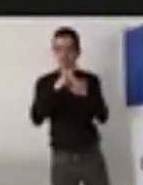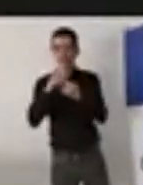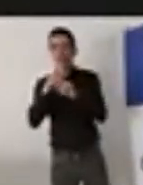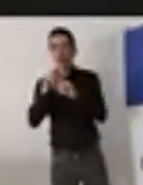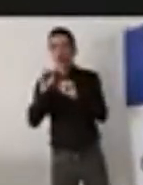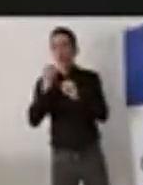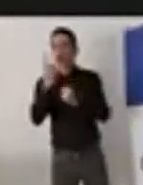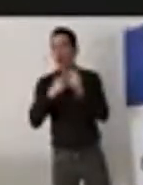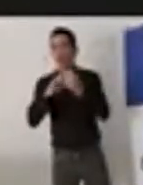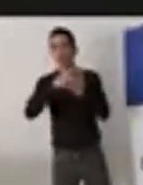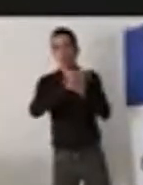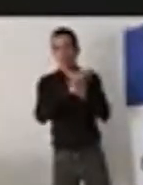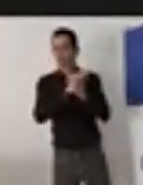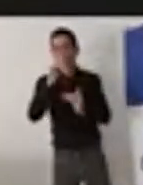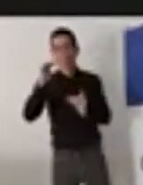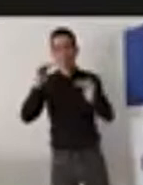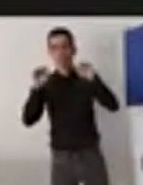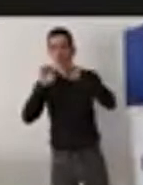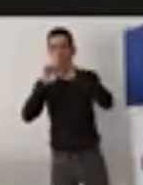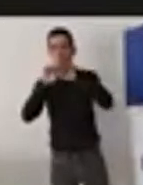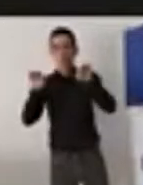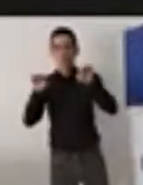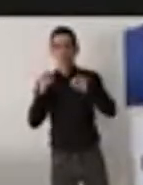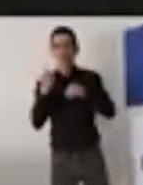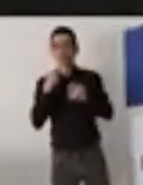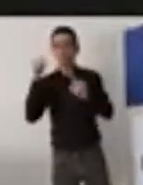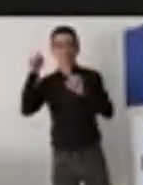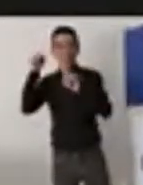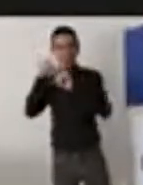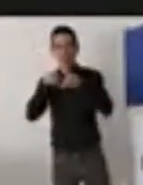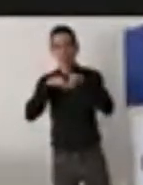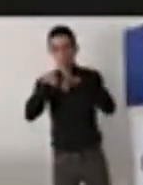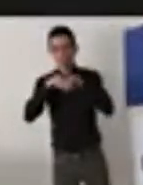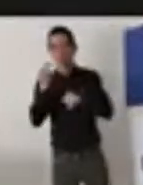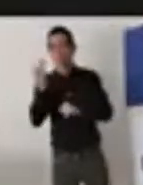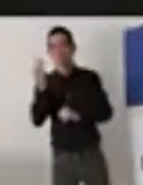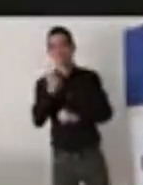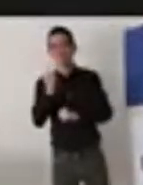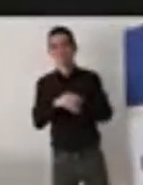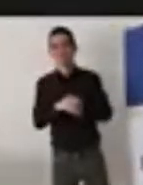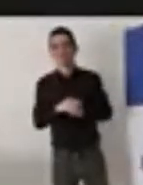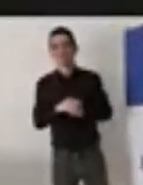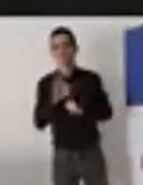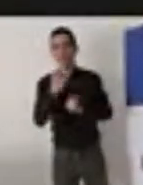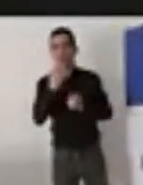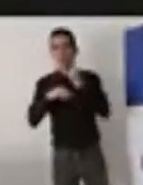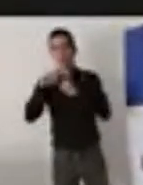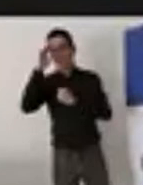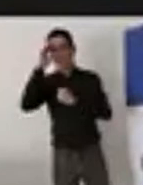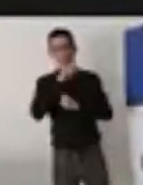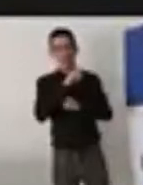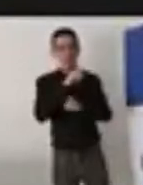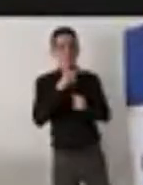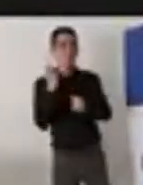Si nosotros como jóvenes no entendemos que más allá de que sea el uno o de izquierda o de derecha o del centro, arriba,